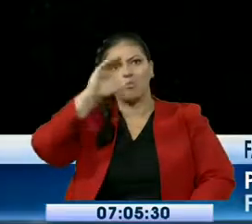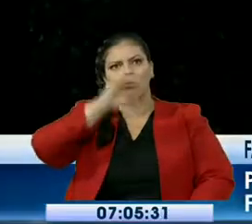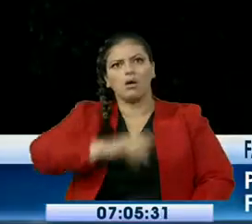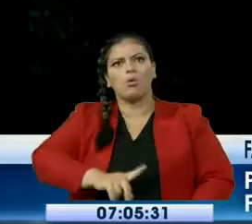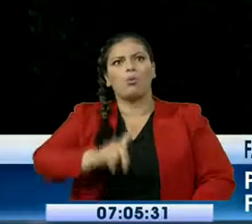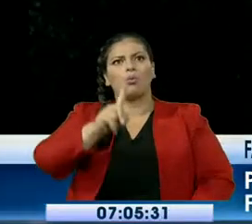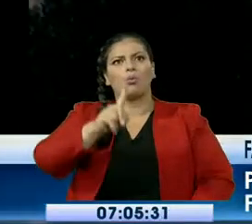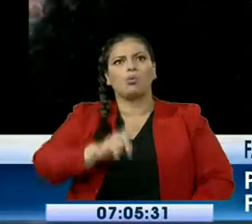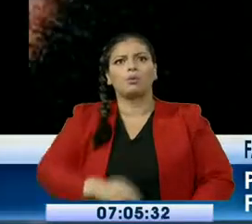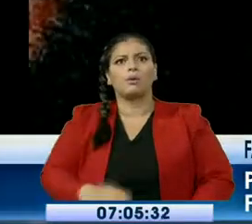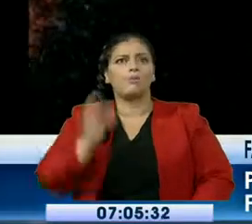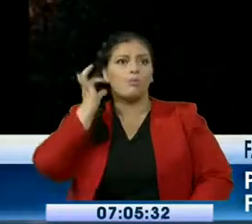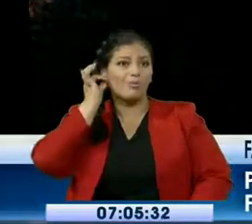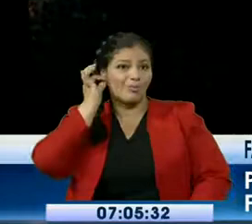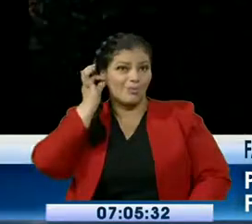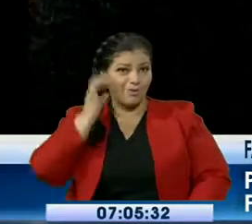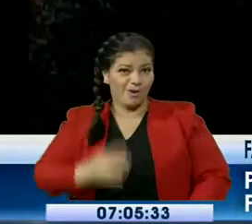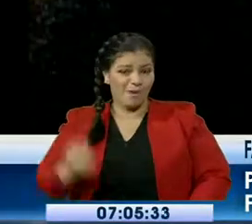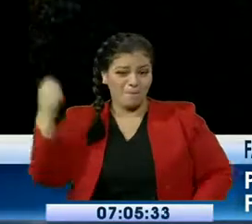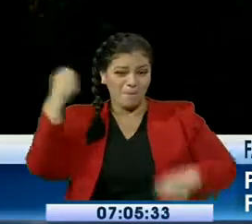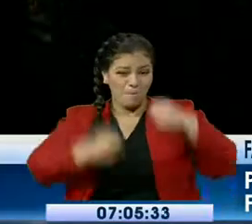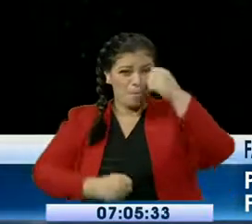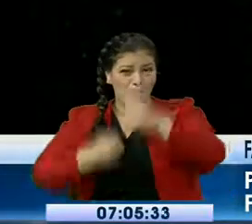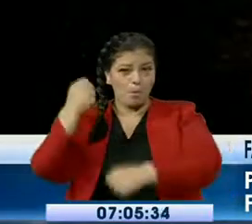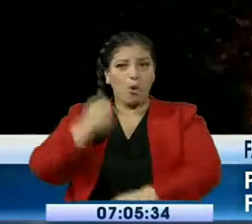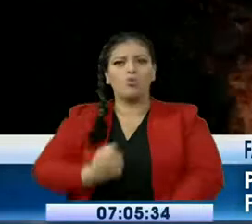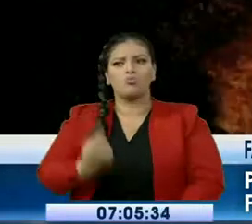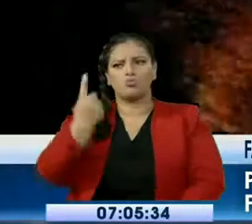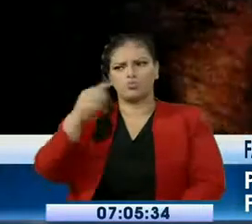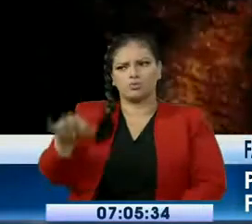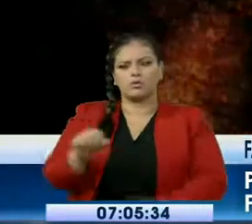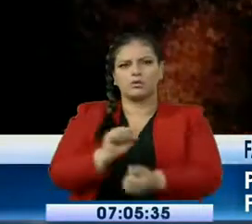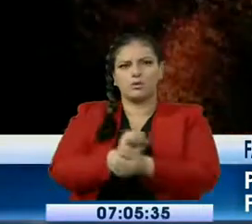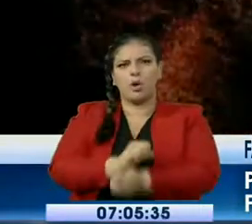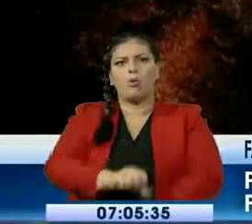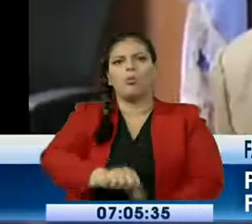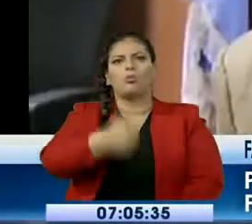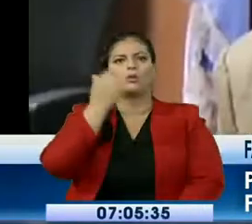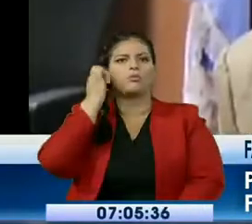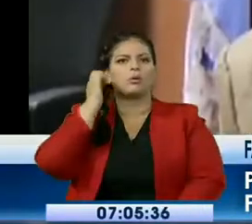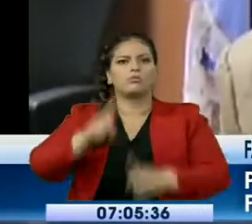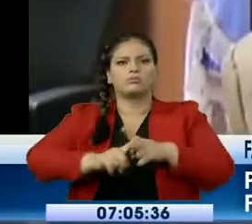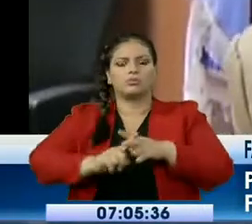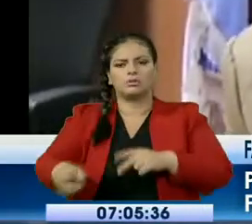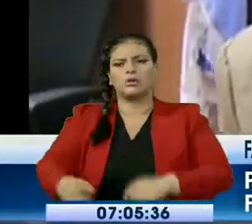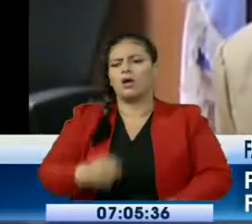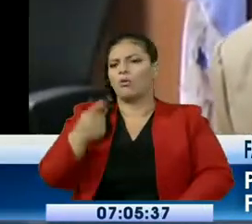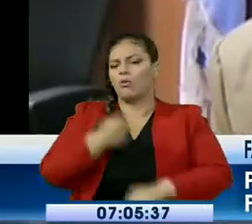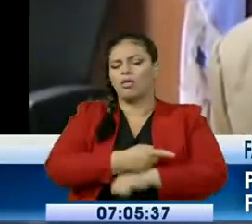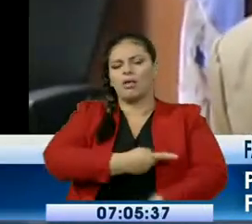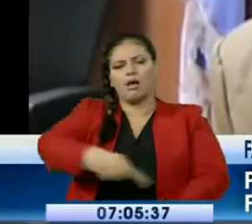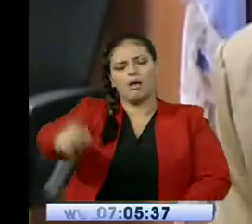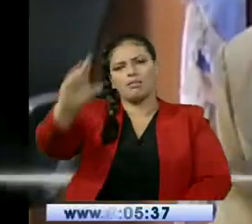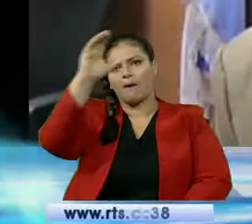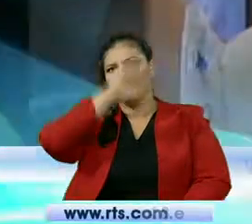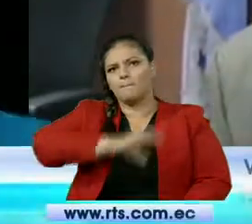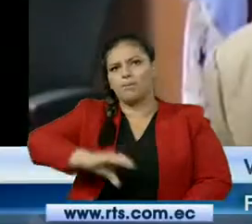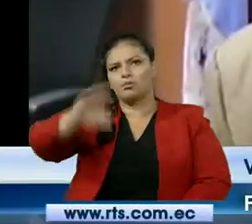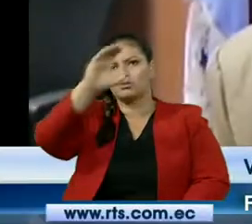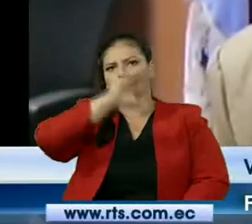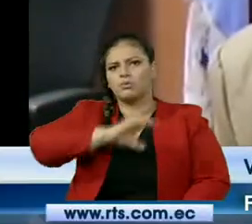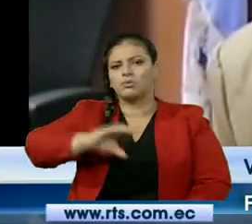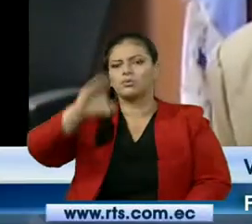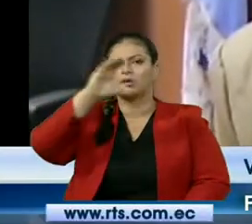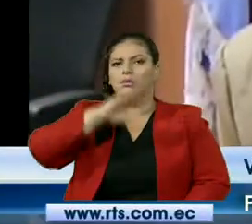todo caso, vamos a hacer las valoraciones médicas a las ciudadanas que el día de hoy provocaron este incidente a fin de que